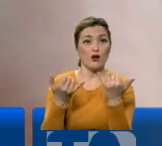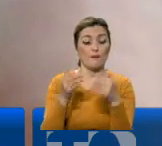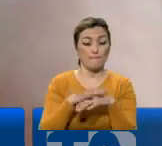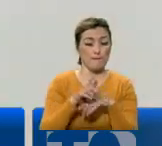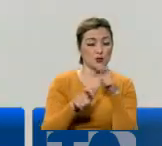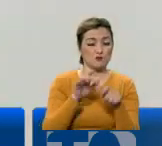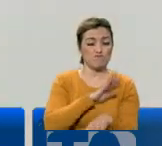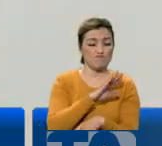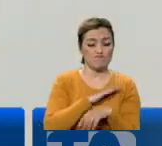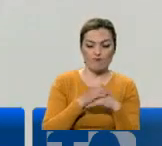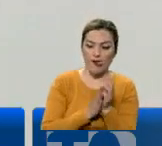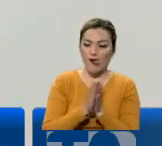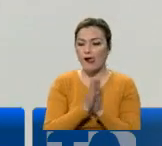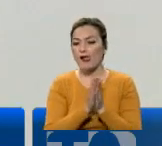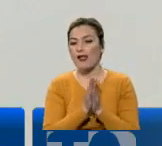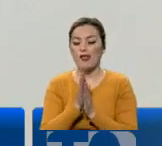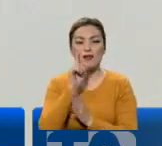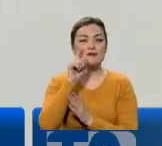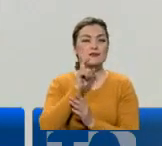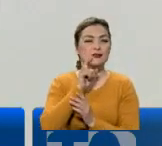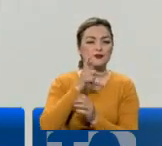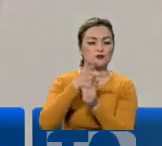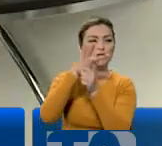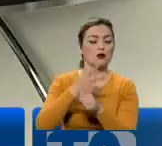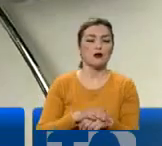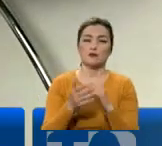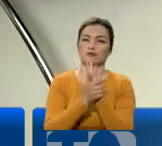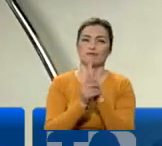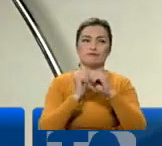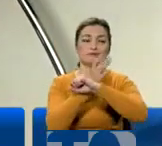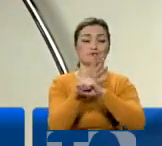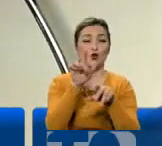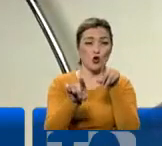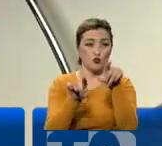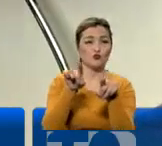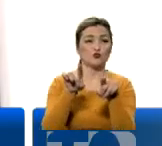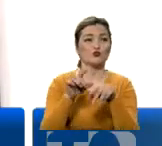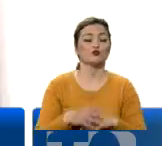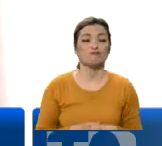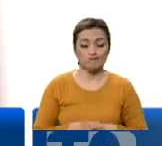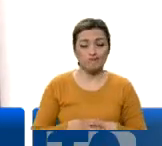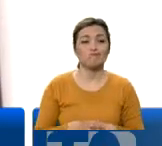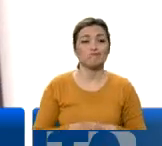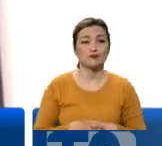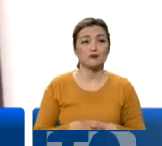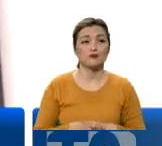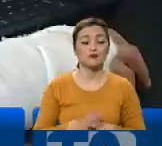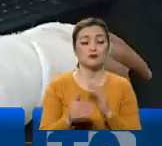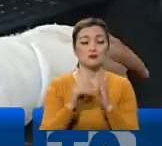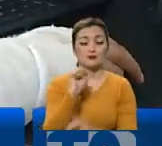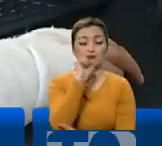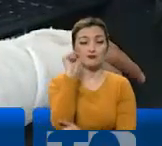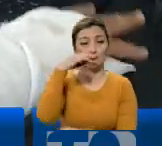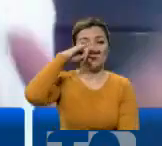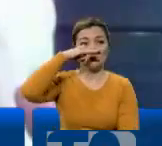más frecuentes los delitos informáticos. Por ello, expertos hacen algunas recomendaciones, sobre todo cuando se trata de la vulneración de derechos